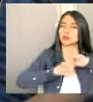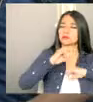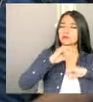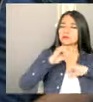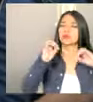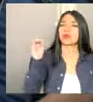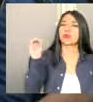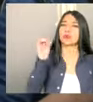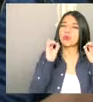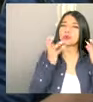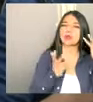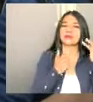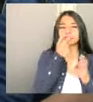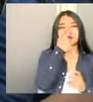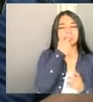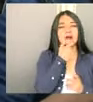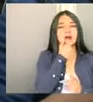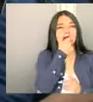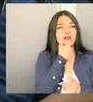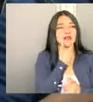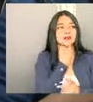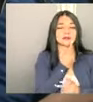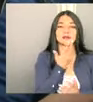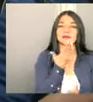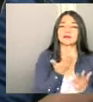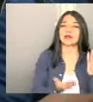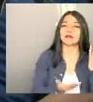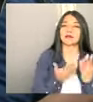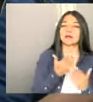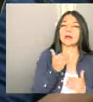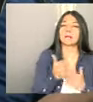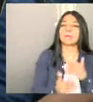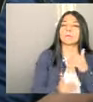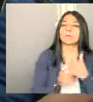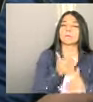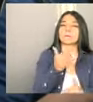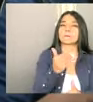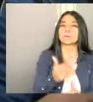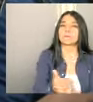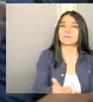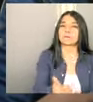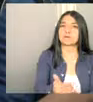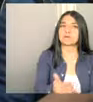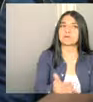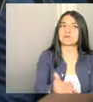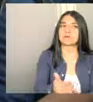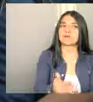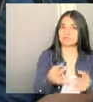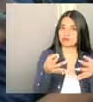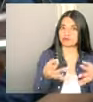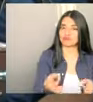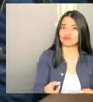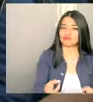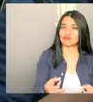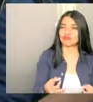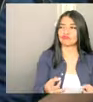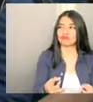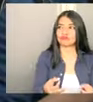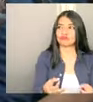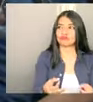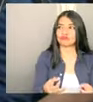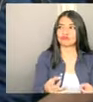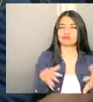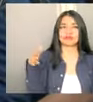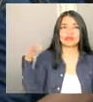además para Pavel Muñoz habrá un proceso de fiscalización de este tipo de informes